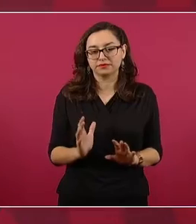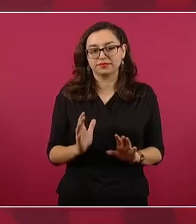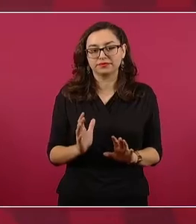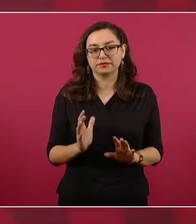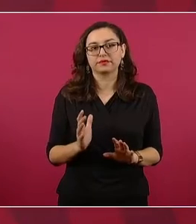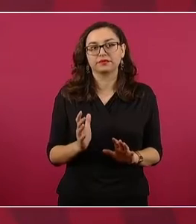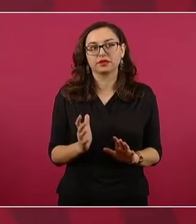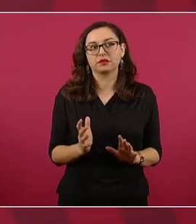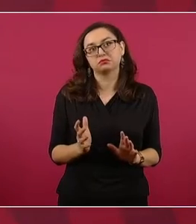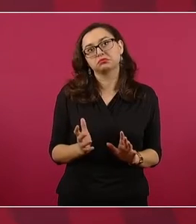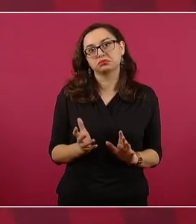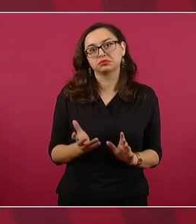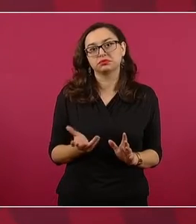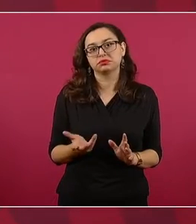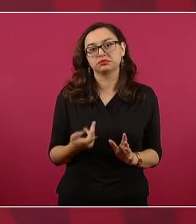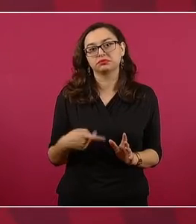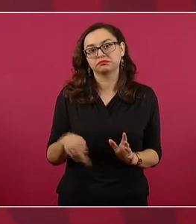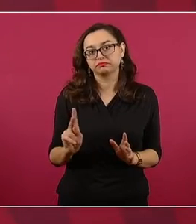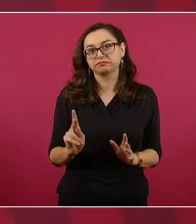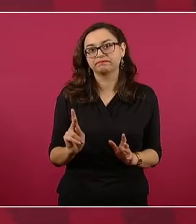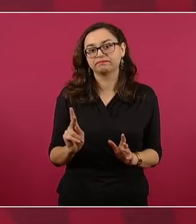los mismos